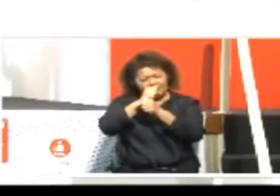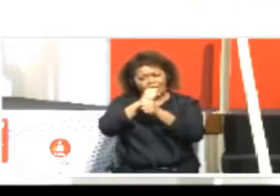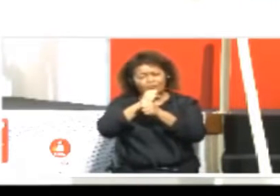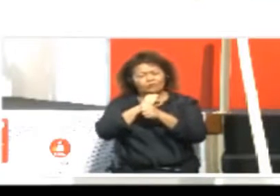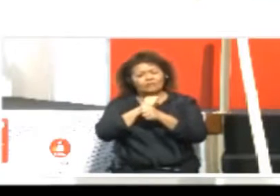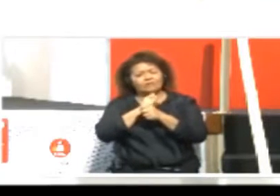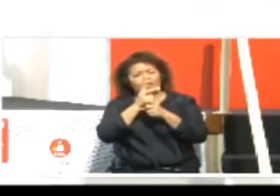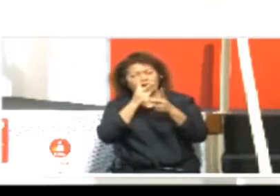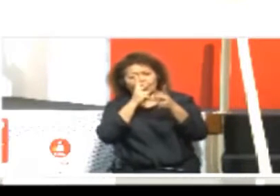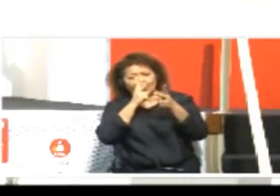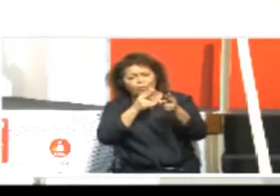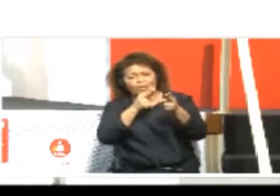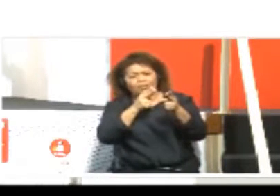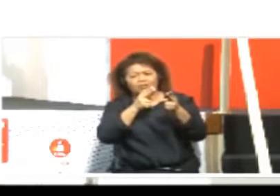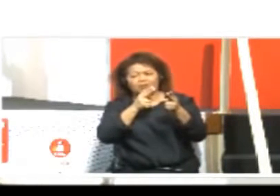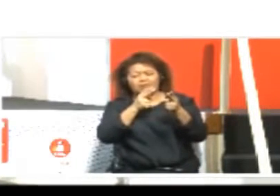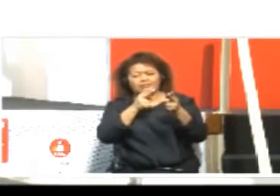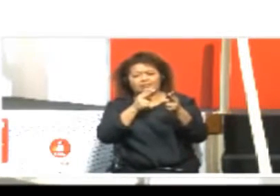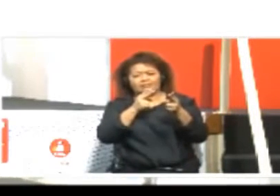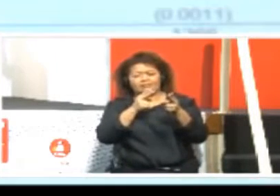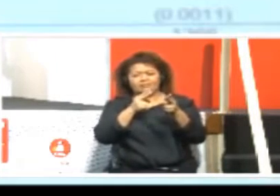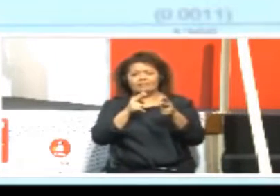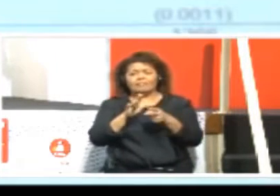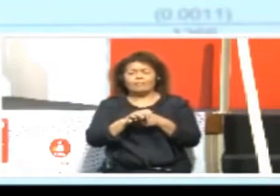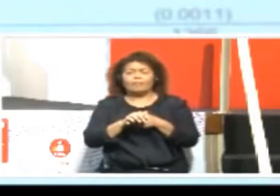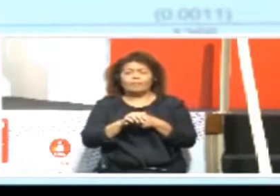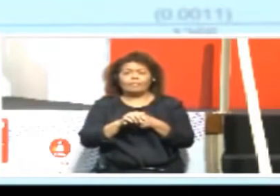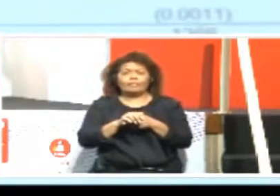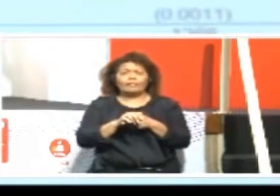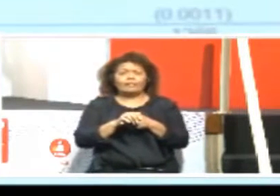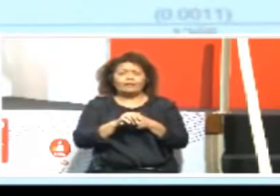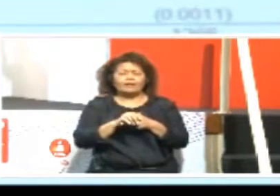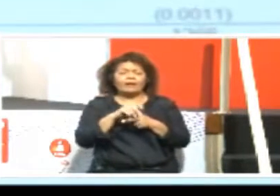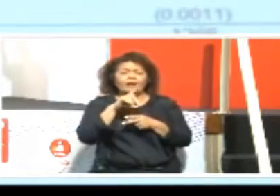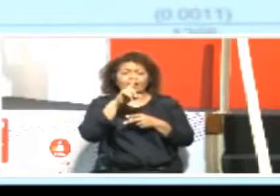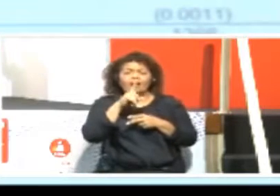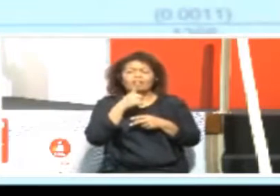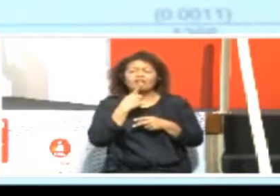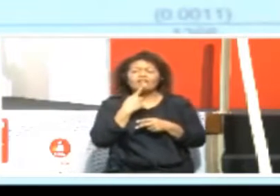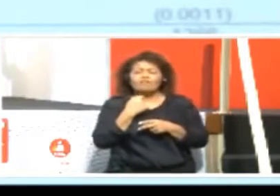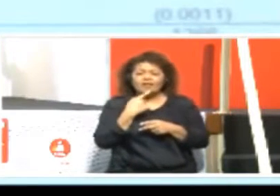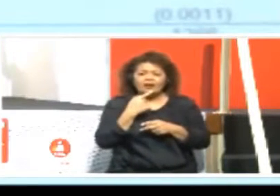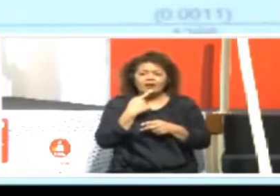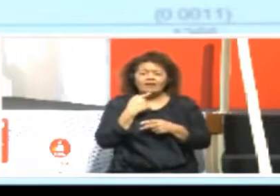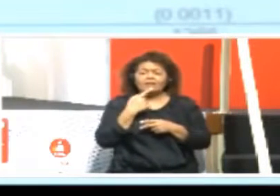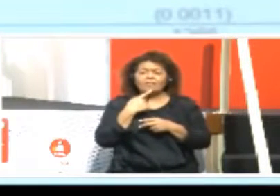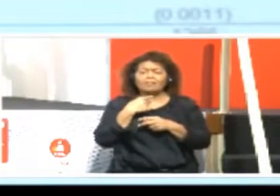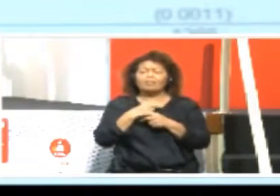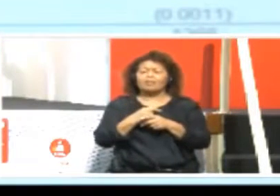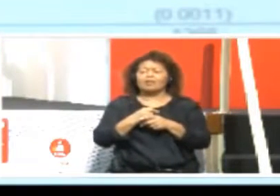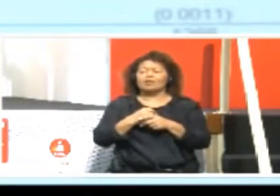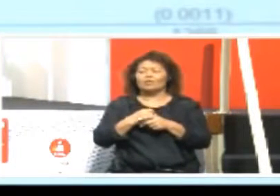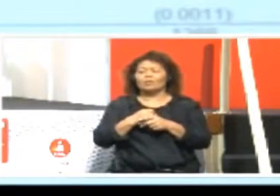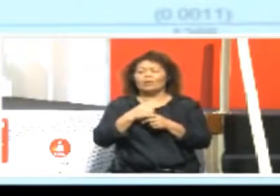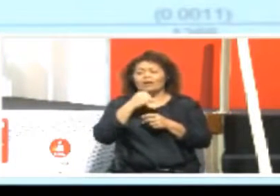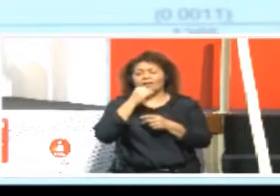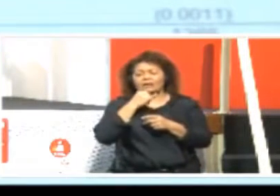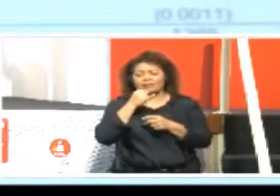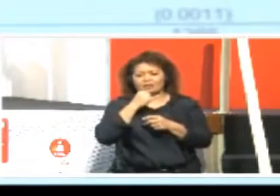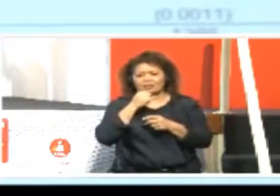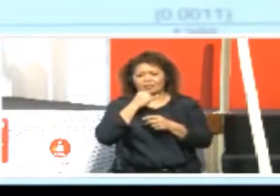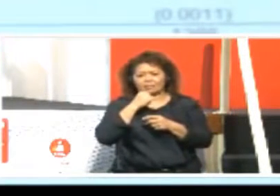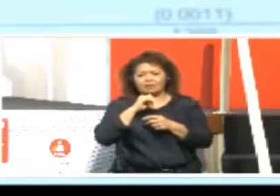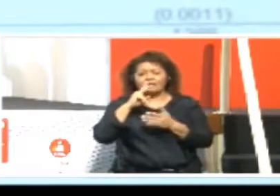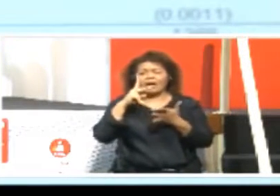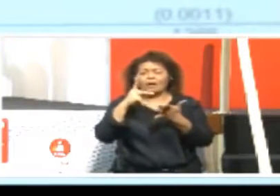empíricos vemos. Entonces, aquí, lo que está en rojo, lo que nos indica es esos números. ¿Qué pasó? Los